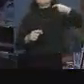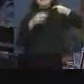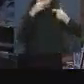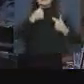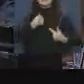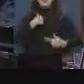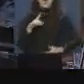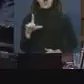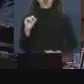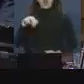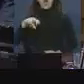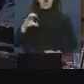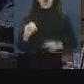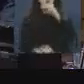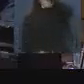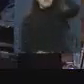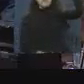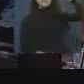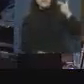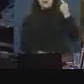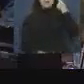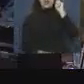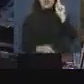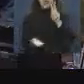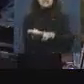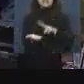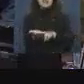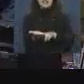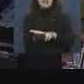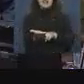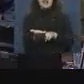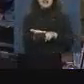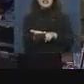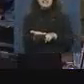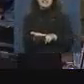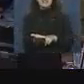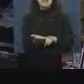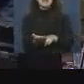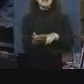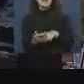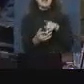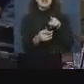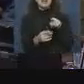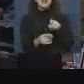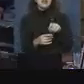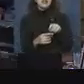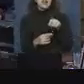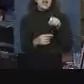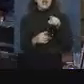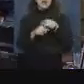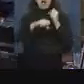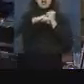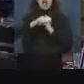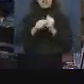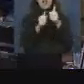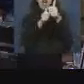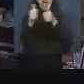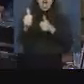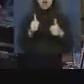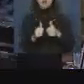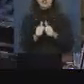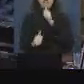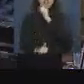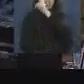que son loncos y no lo son y eso no ha pasado todo y son los más belicosos de repente contra la autoridad los